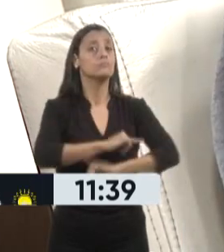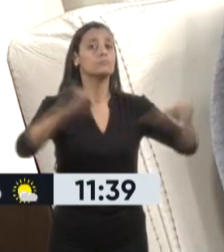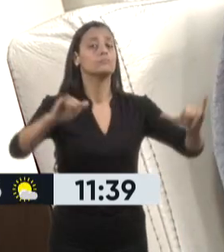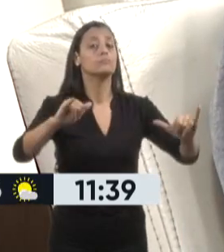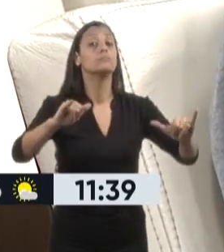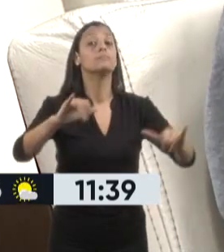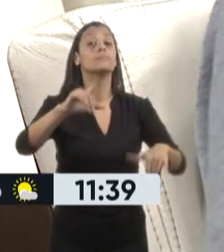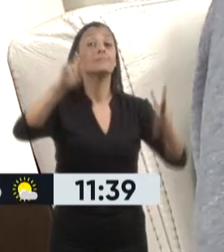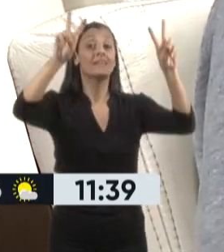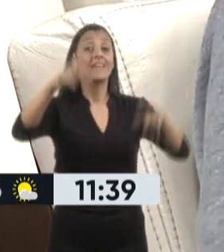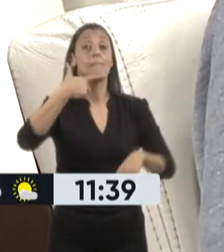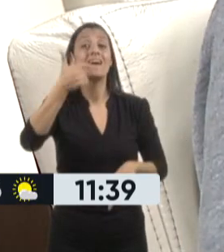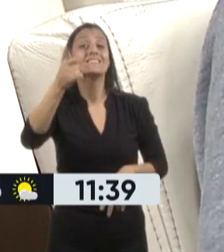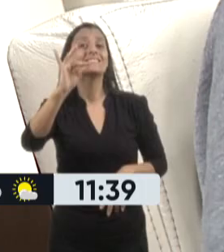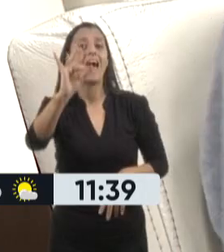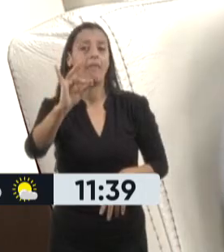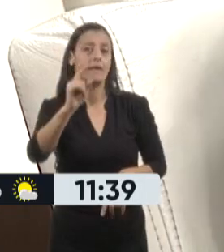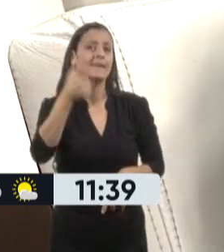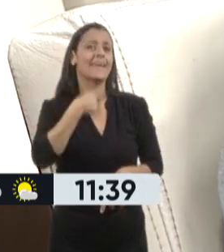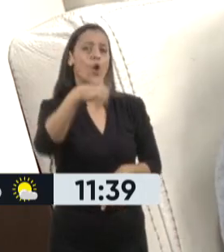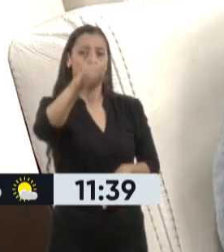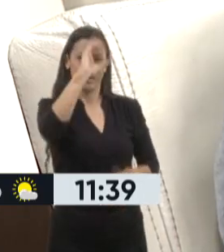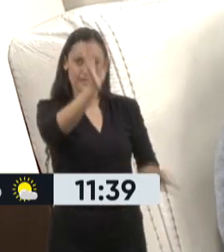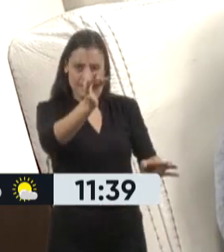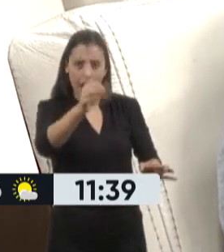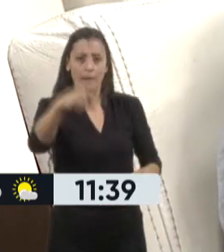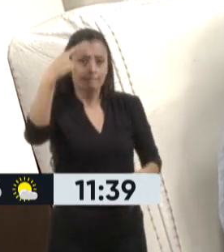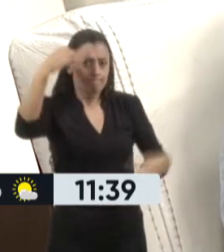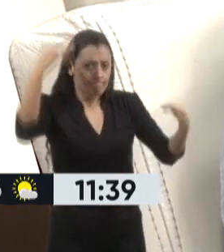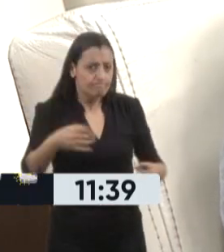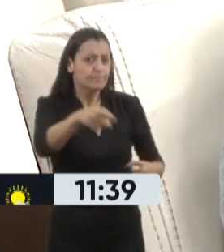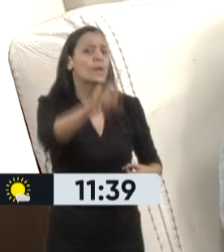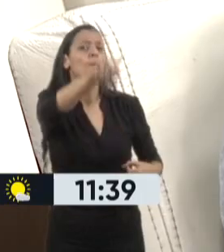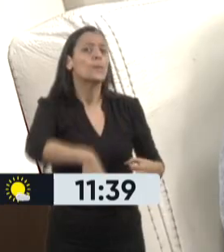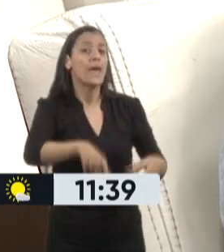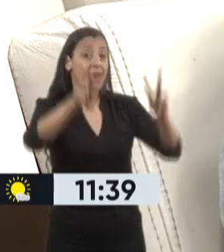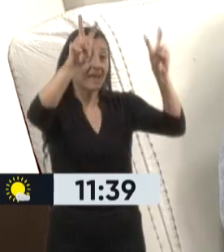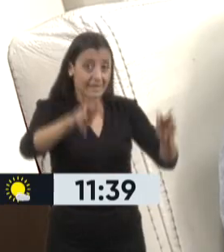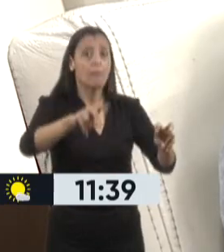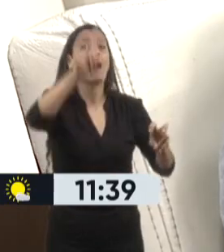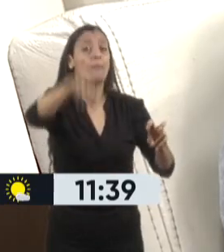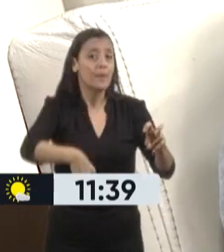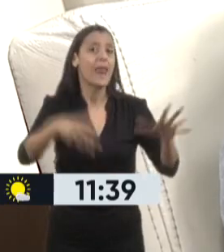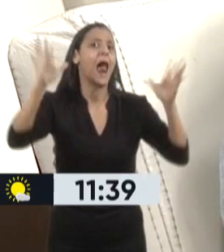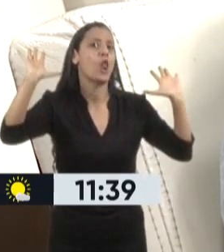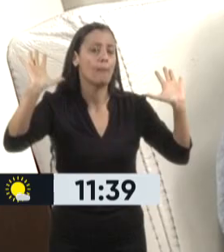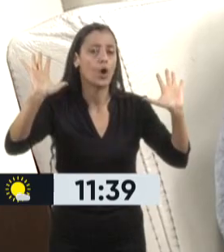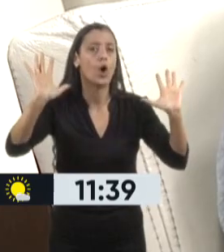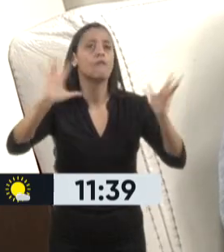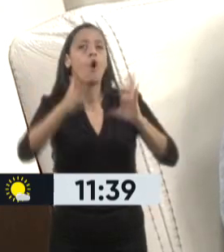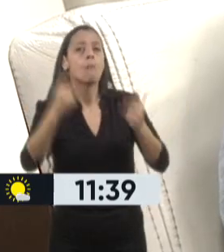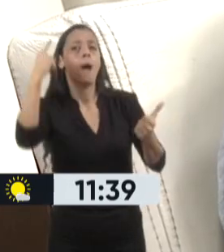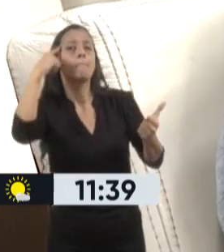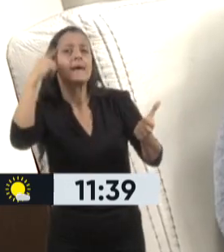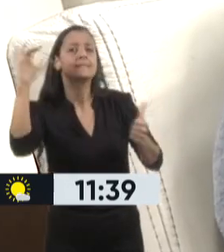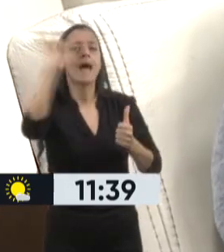vuelve a estar sobre el tapete. Quería saber si ustedes evalúan, son conscientes de que esto cristaliza una suba de la tensión con la forma de pensar y de